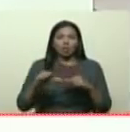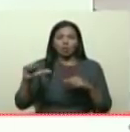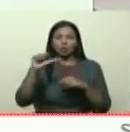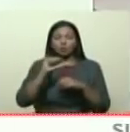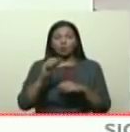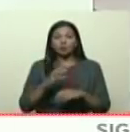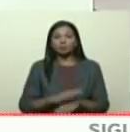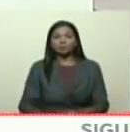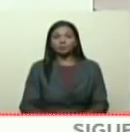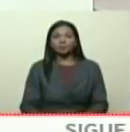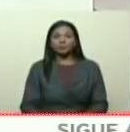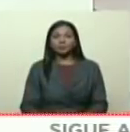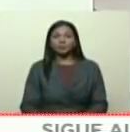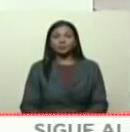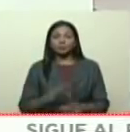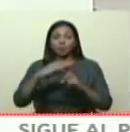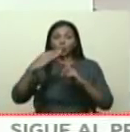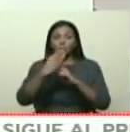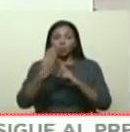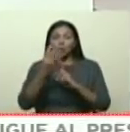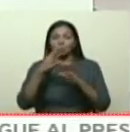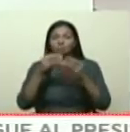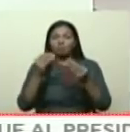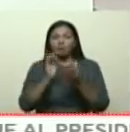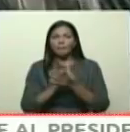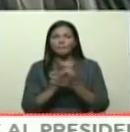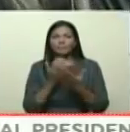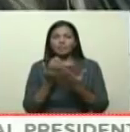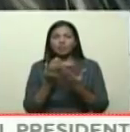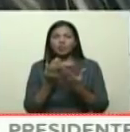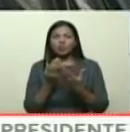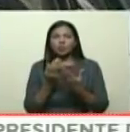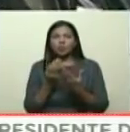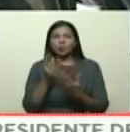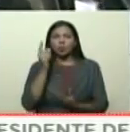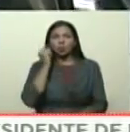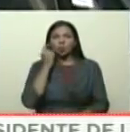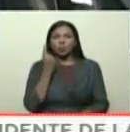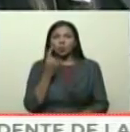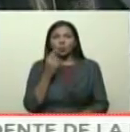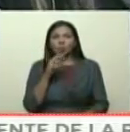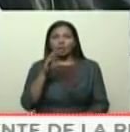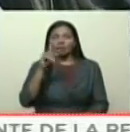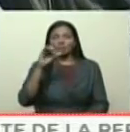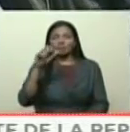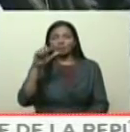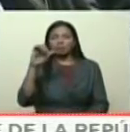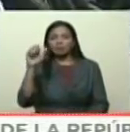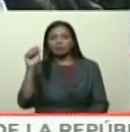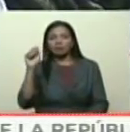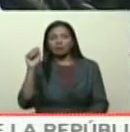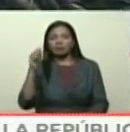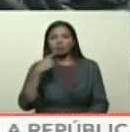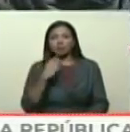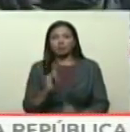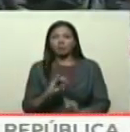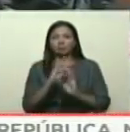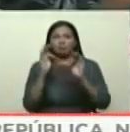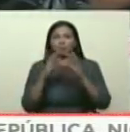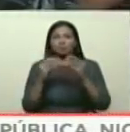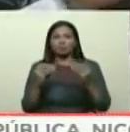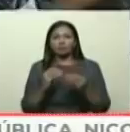Dilia Guaycarán, camarada, compañera, Dilia. A Carlos